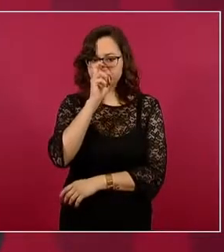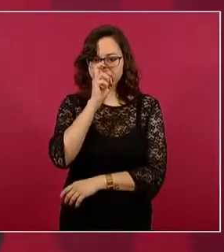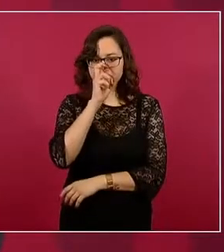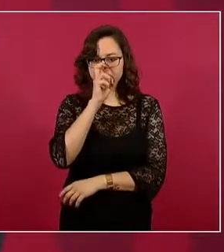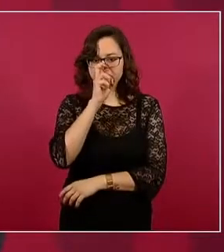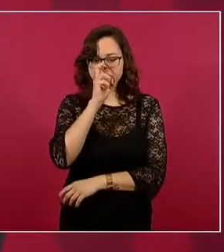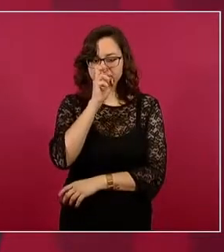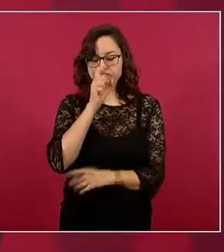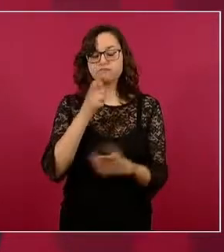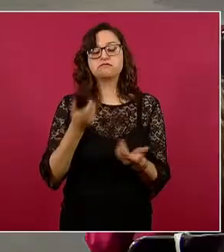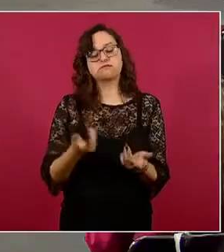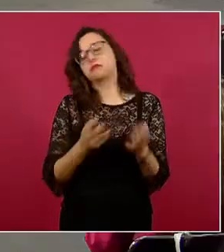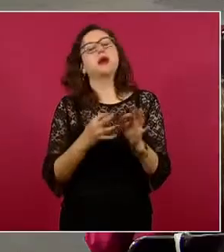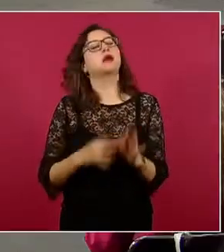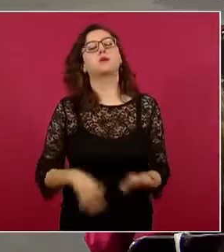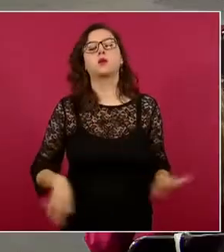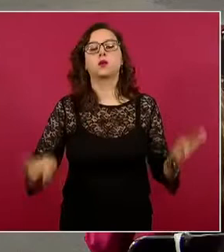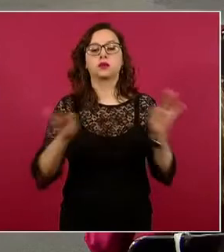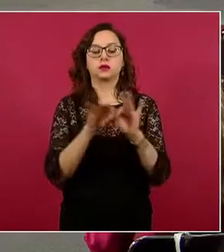y